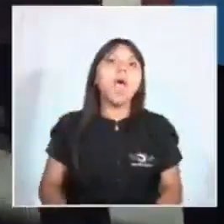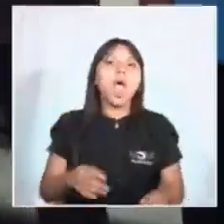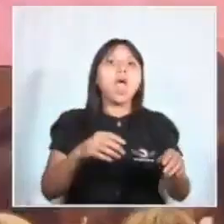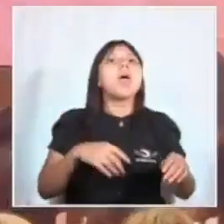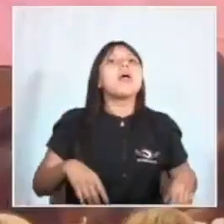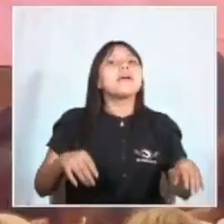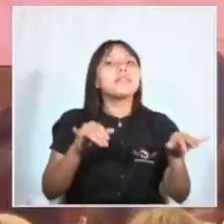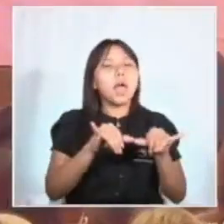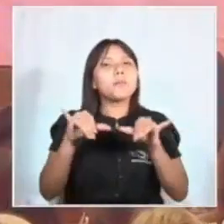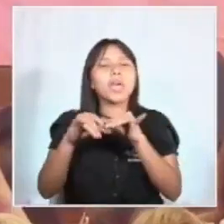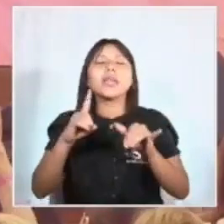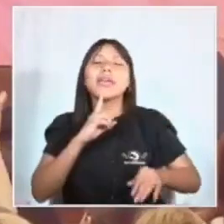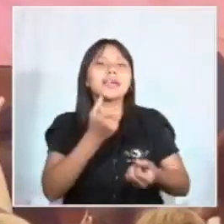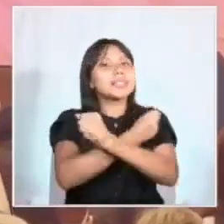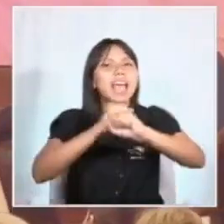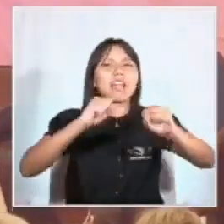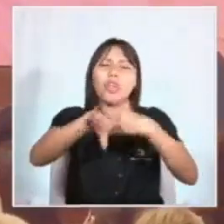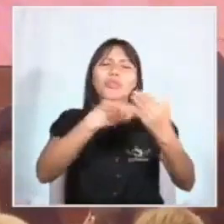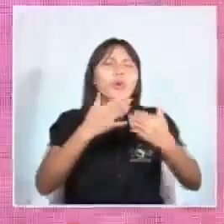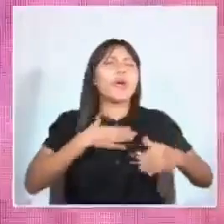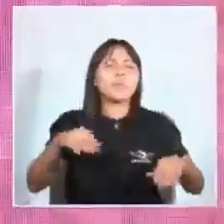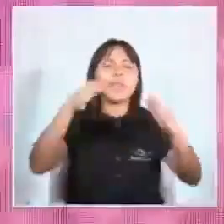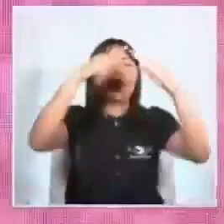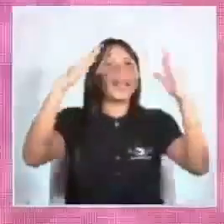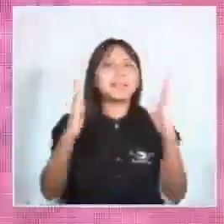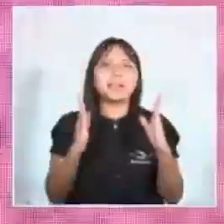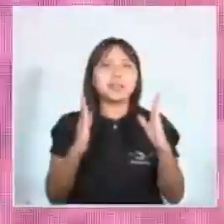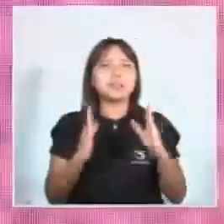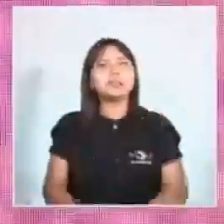también es salva toda mi casa.